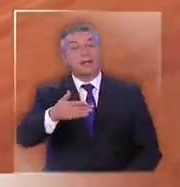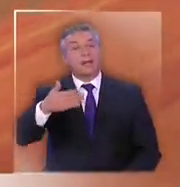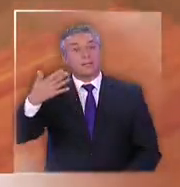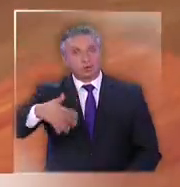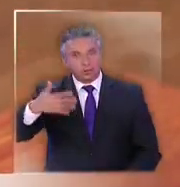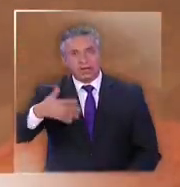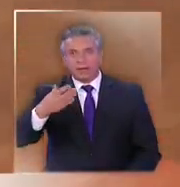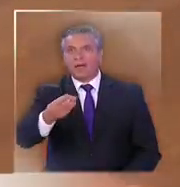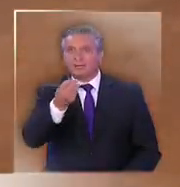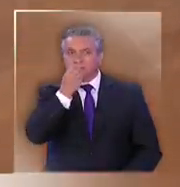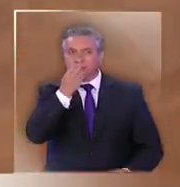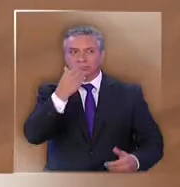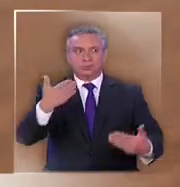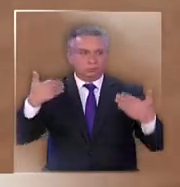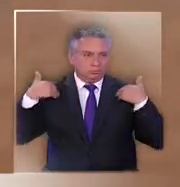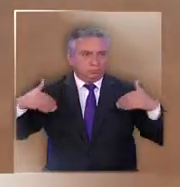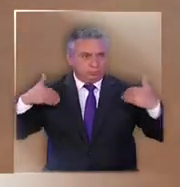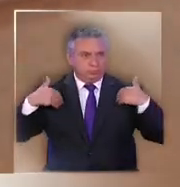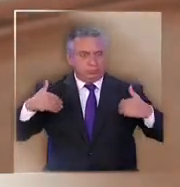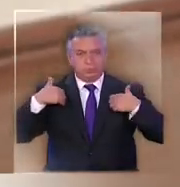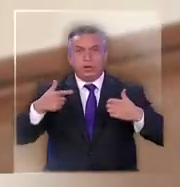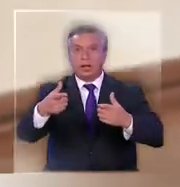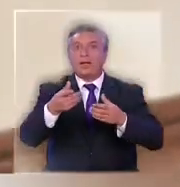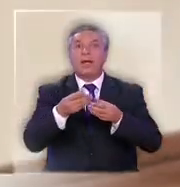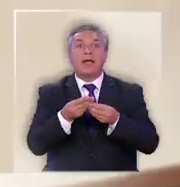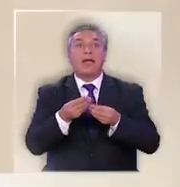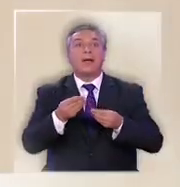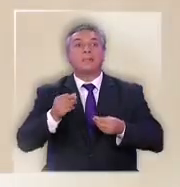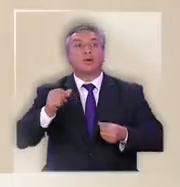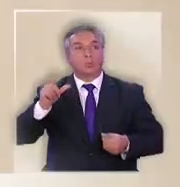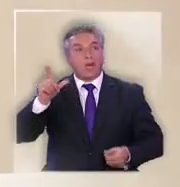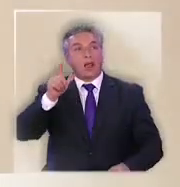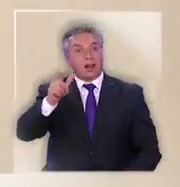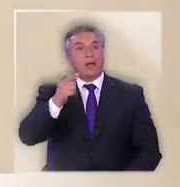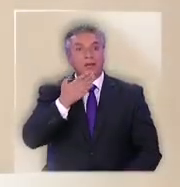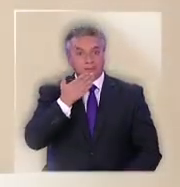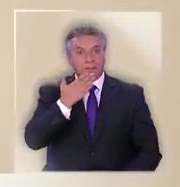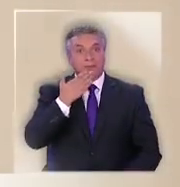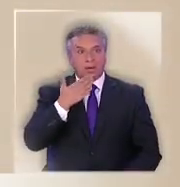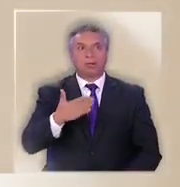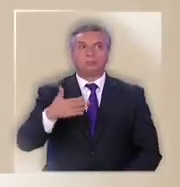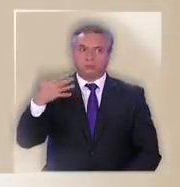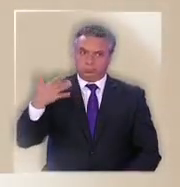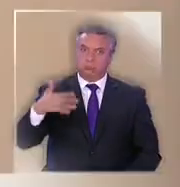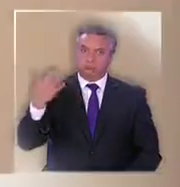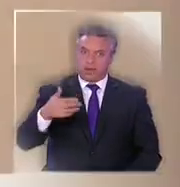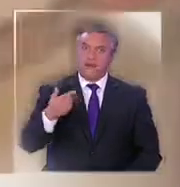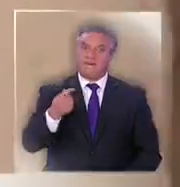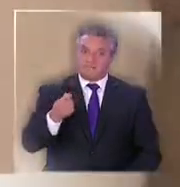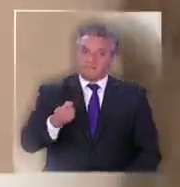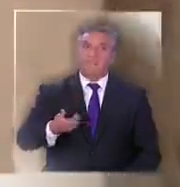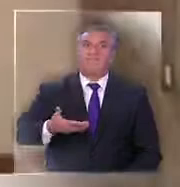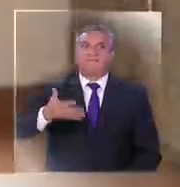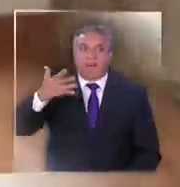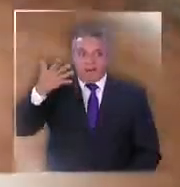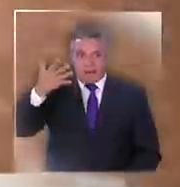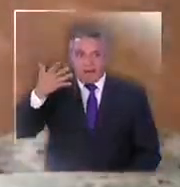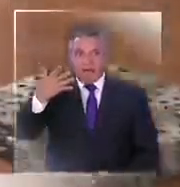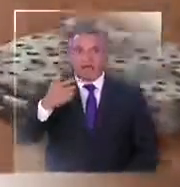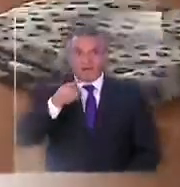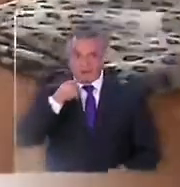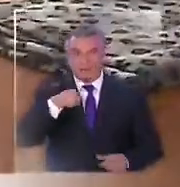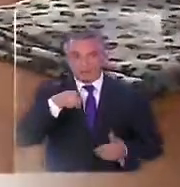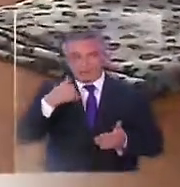y el ejercicio, la parte espiritual, según Muna Jalasa, trasciende y toma valor relevante en la vorágine de